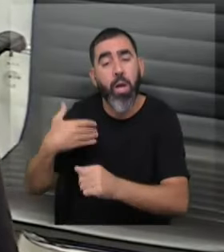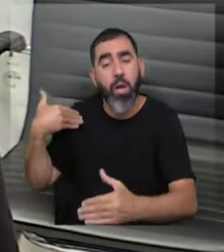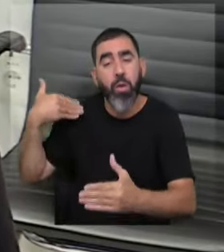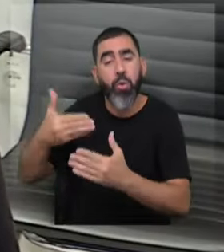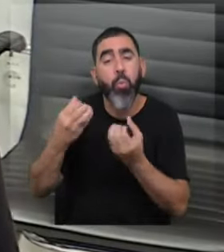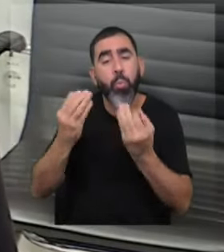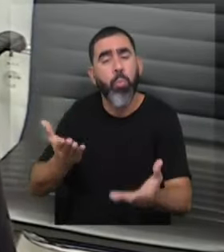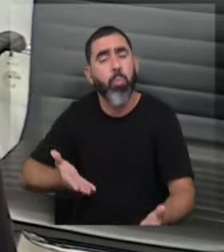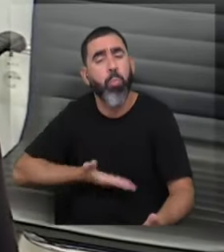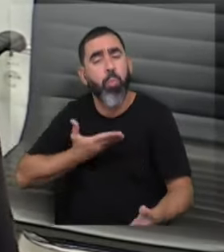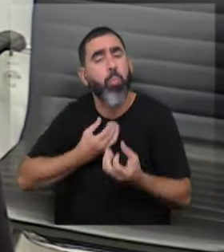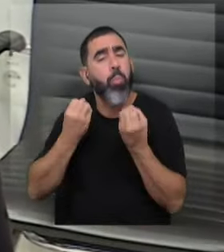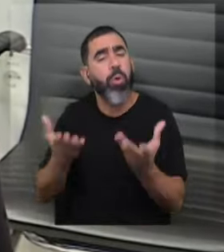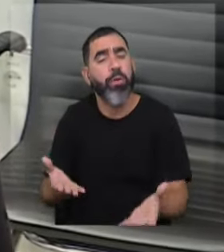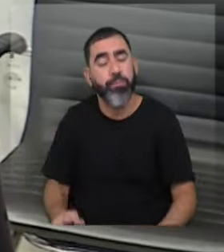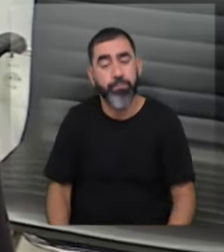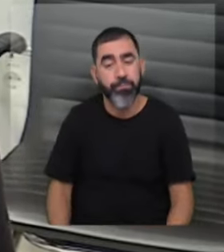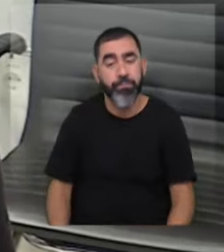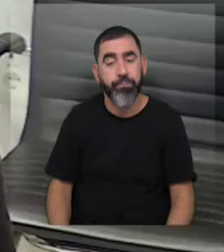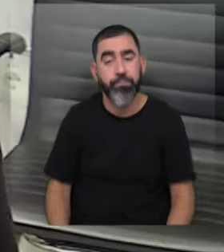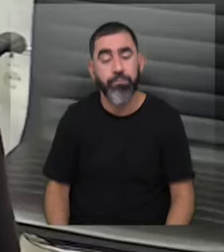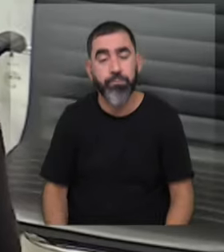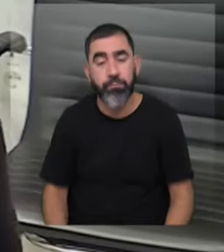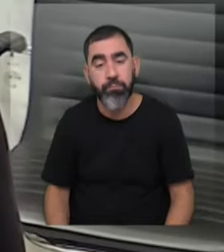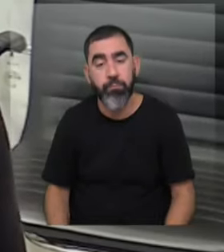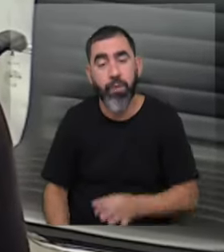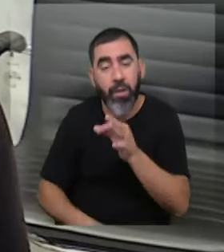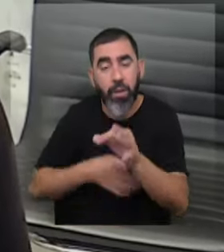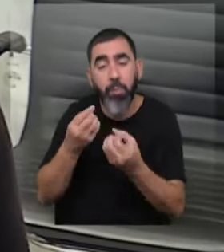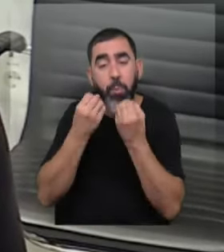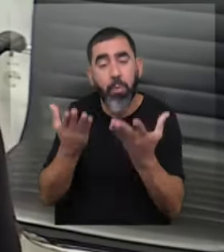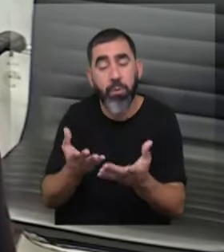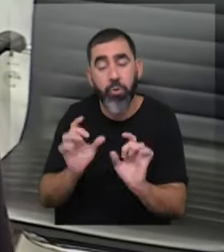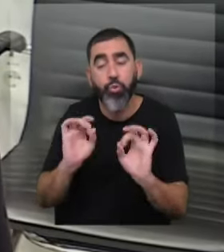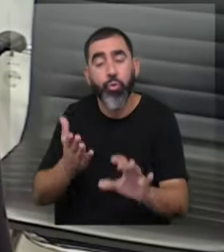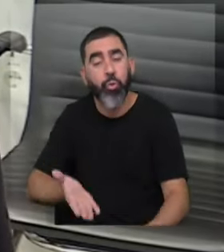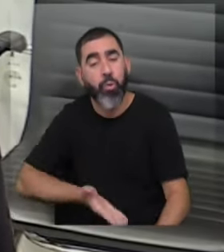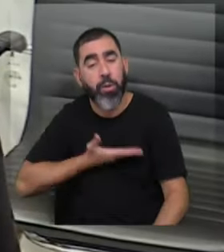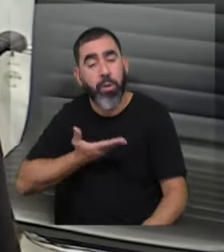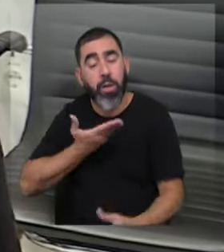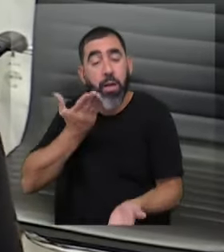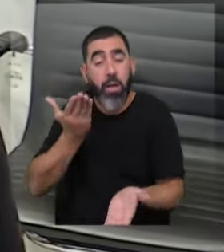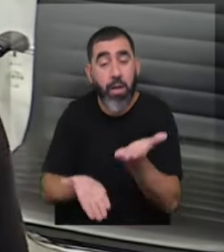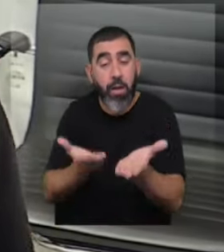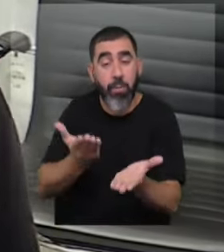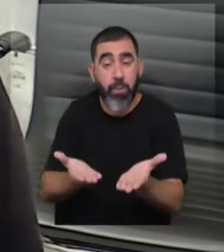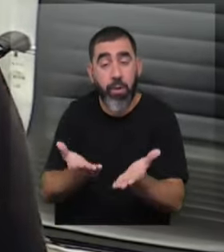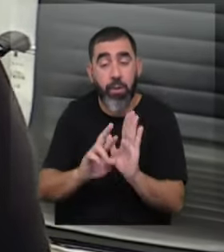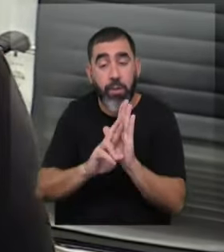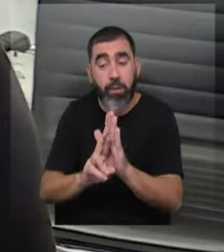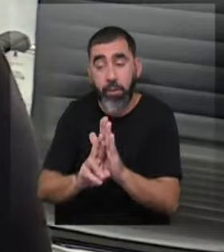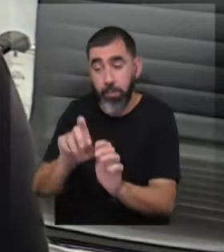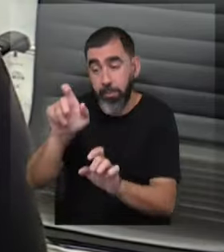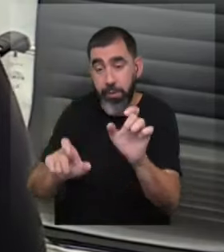son las reivindicaciones. Cuando decimos el por qué, además de reclamar lo que nos parece justo para nuestros